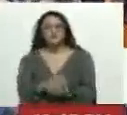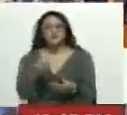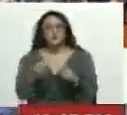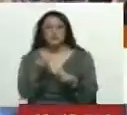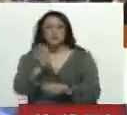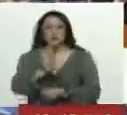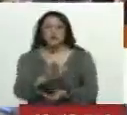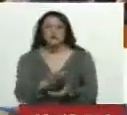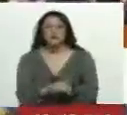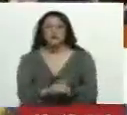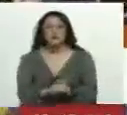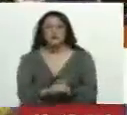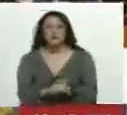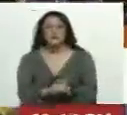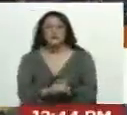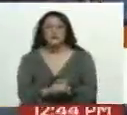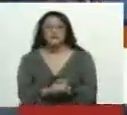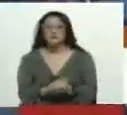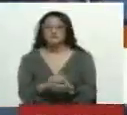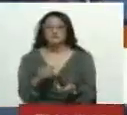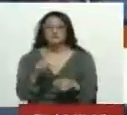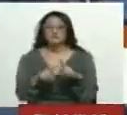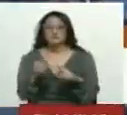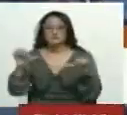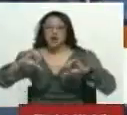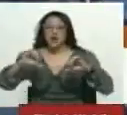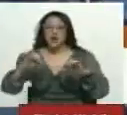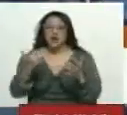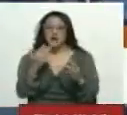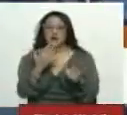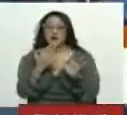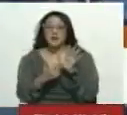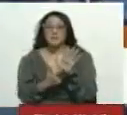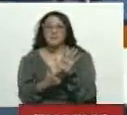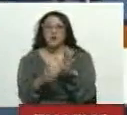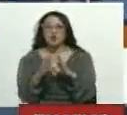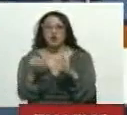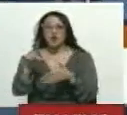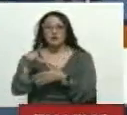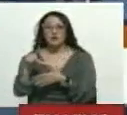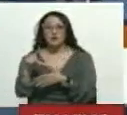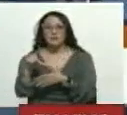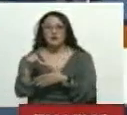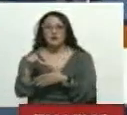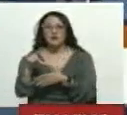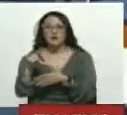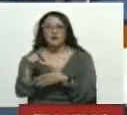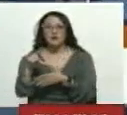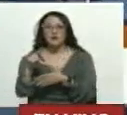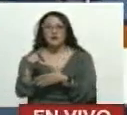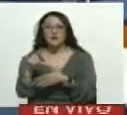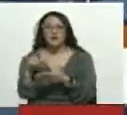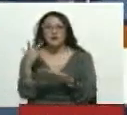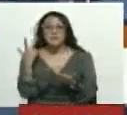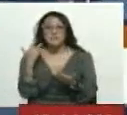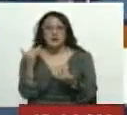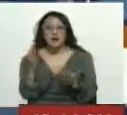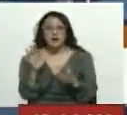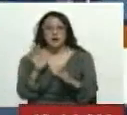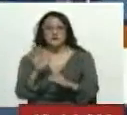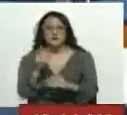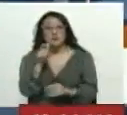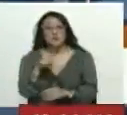así vamos a casar como ya tenemos ejemplos en todo latinoamérica y para ser con